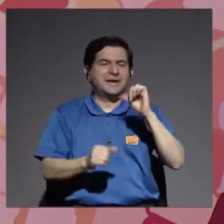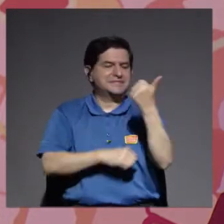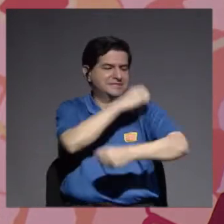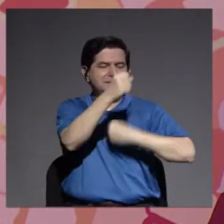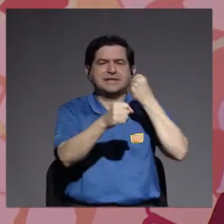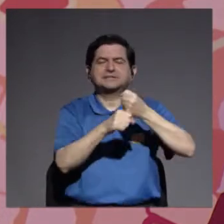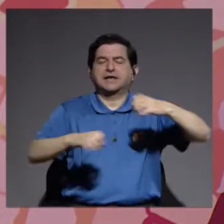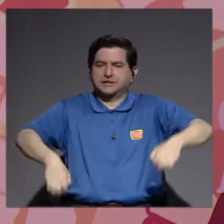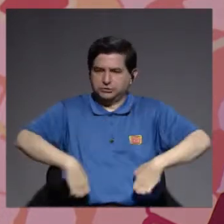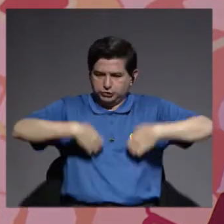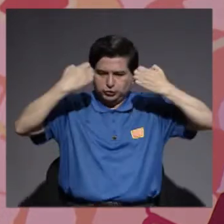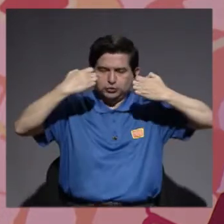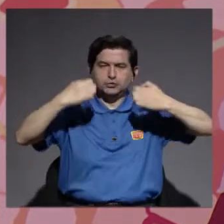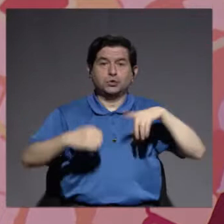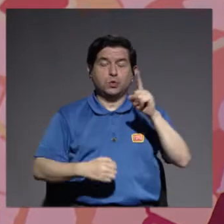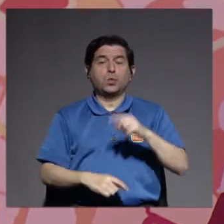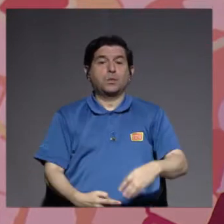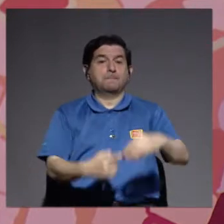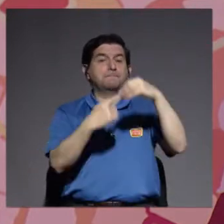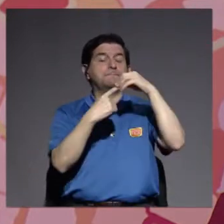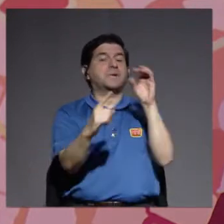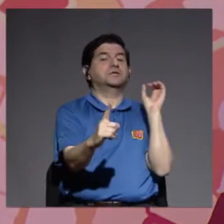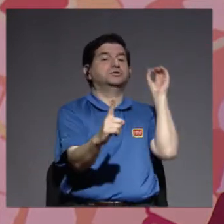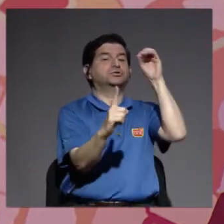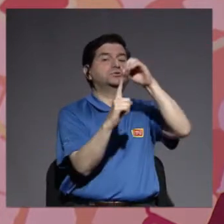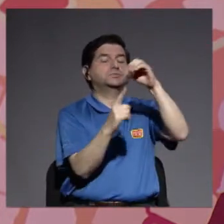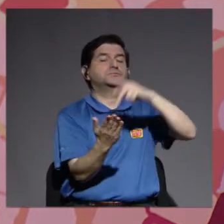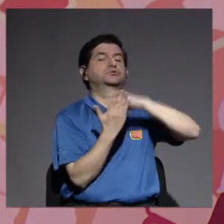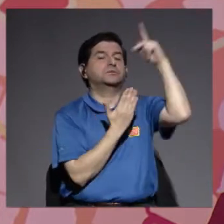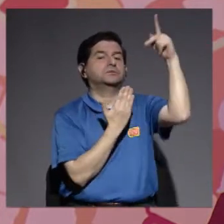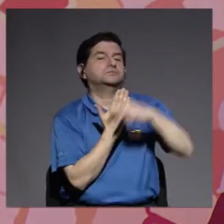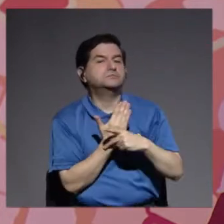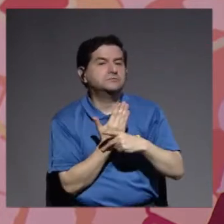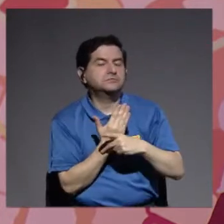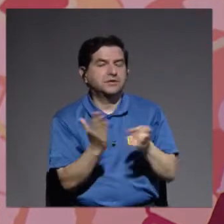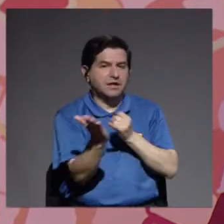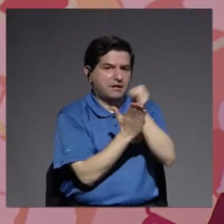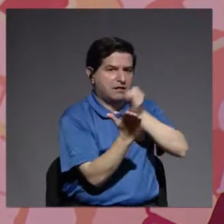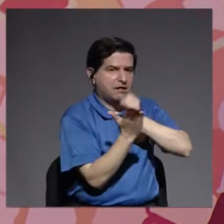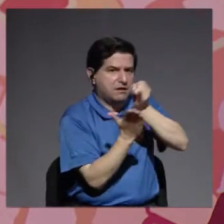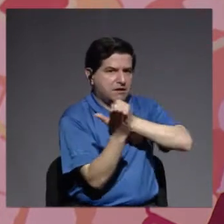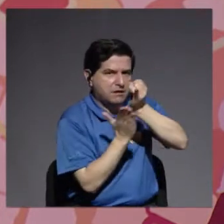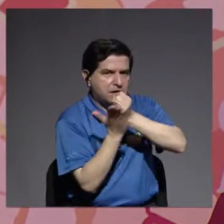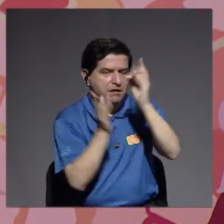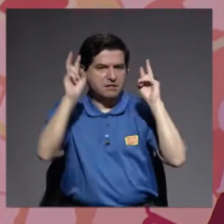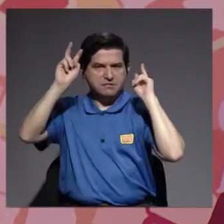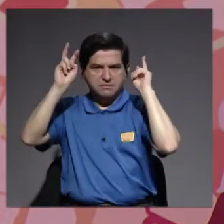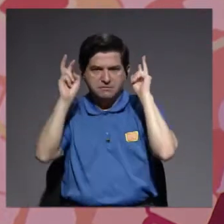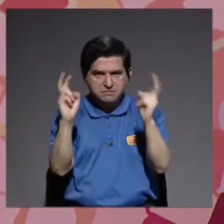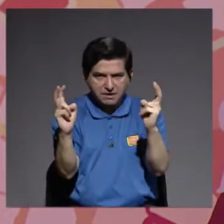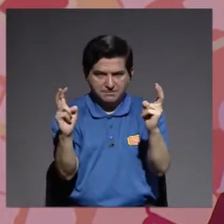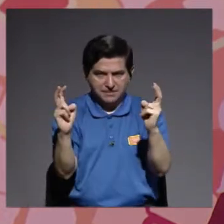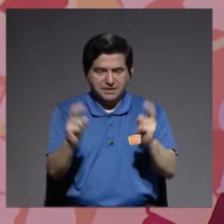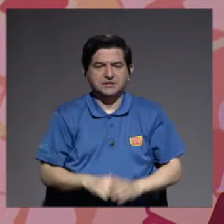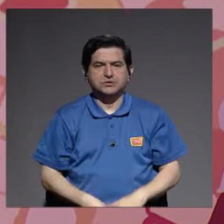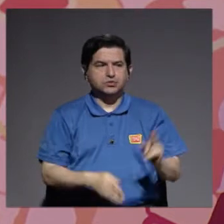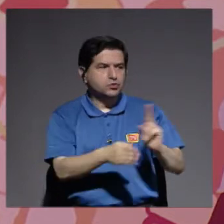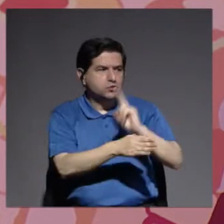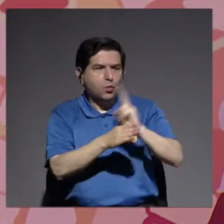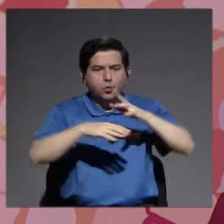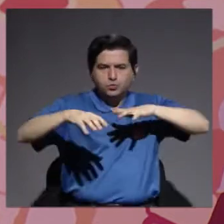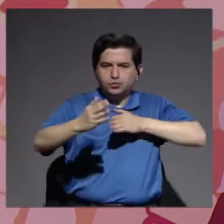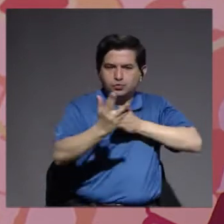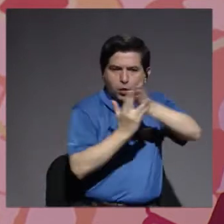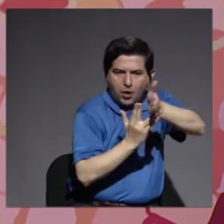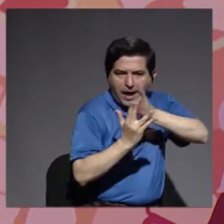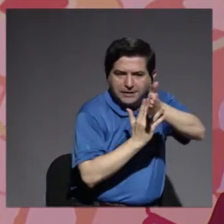años de existir. Uno de los principales objetivos del programa de la investigación en temas de uso,